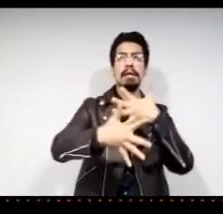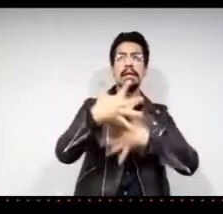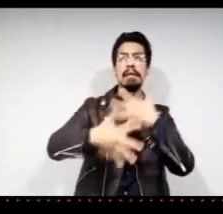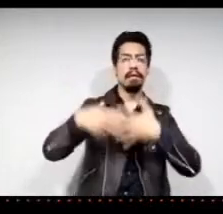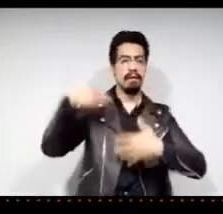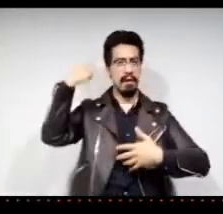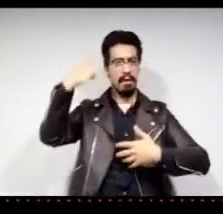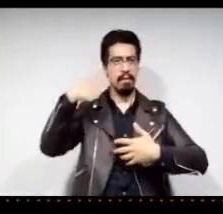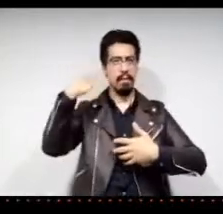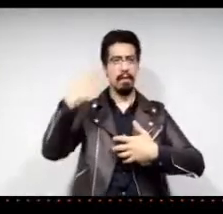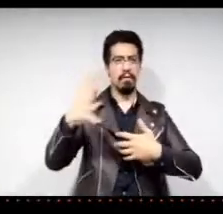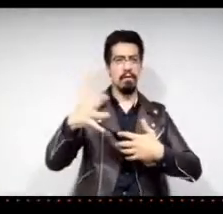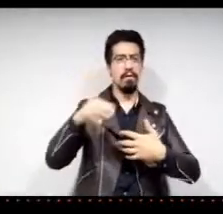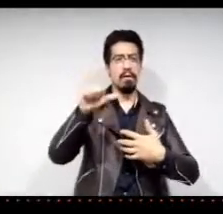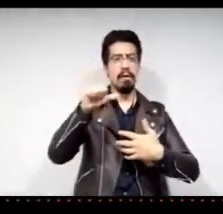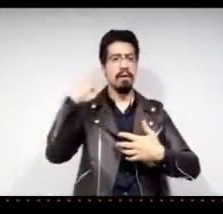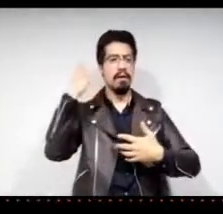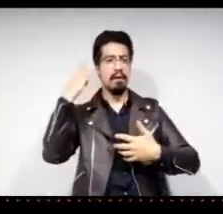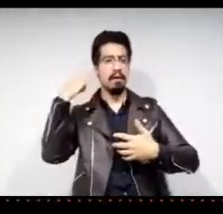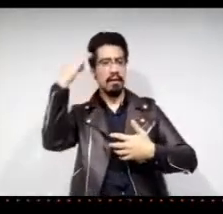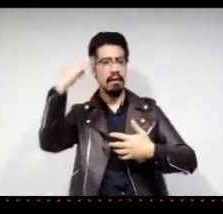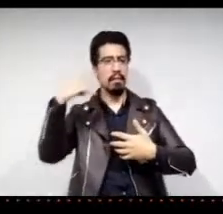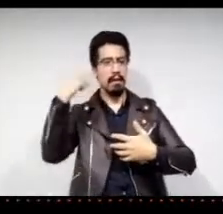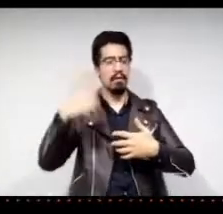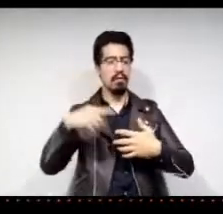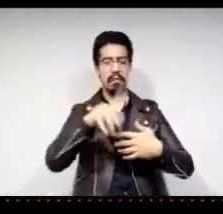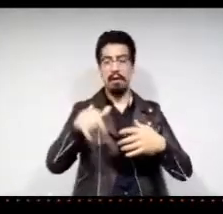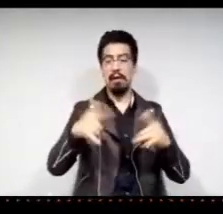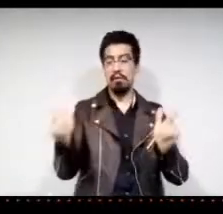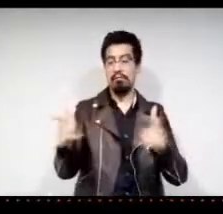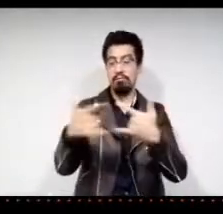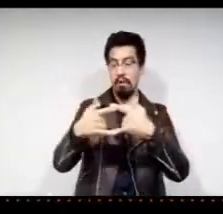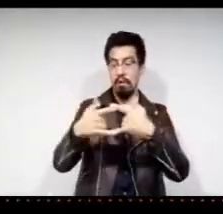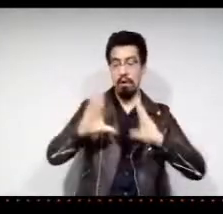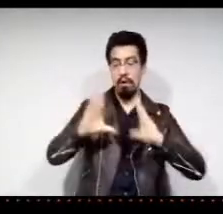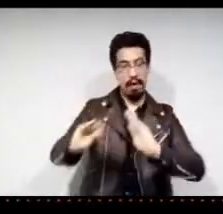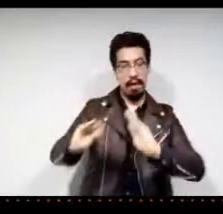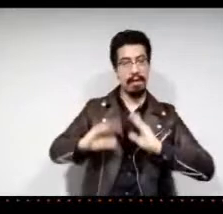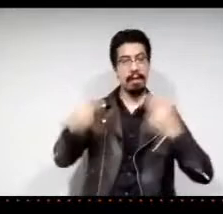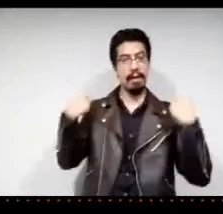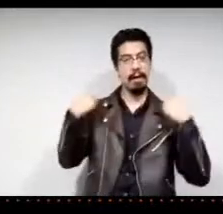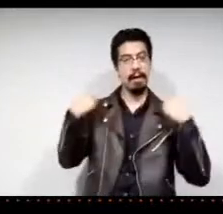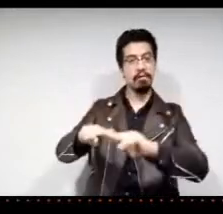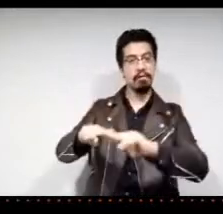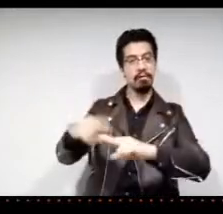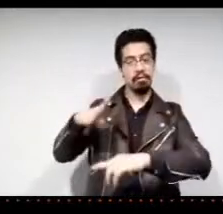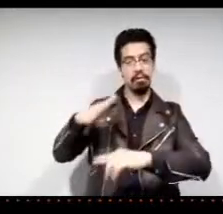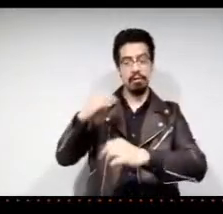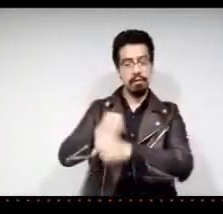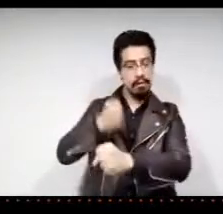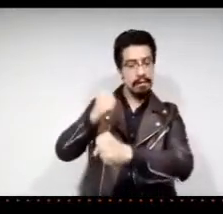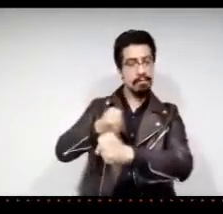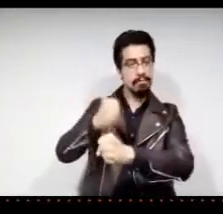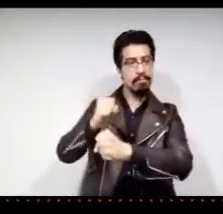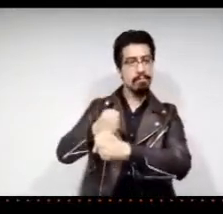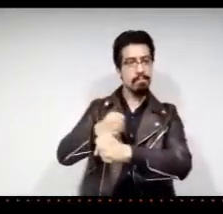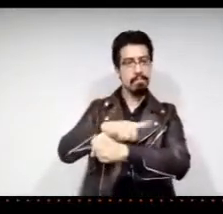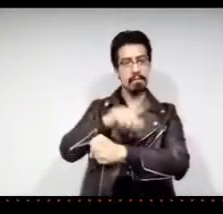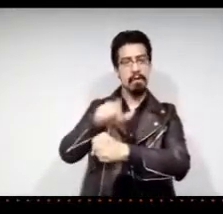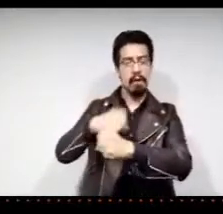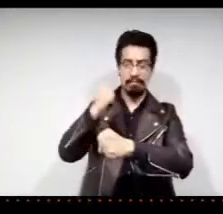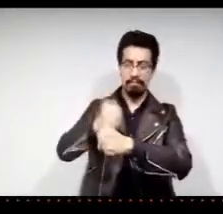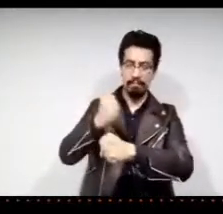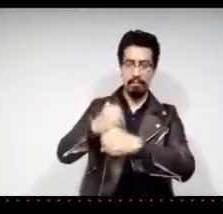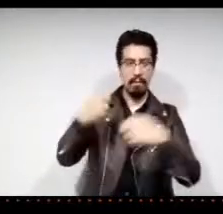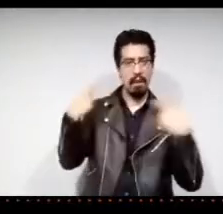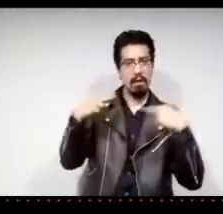16 de marzo, para terminar de entrenar a los profesores. Hicimos una serie de entrenamientos y creo que algunas buenas prácticas también que puedo compartir